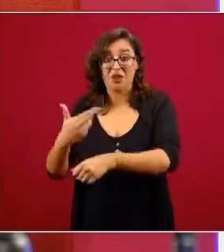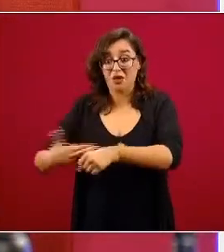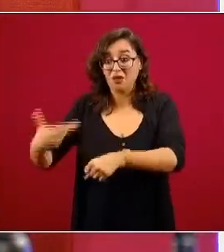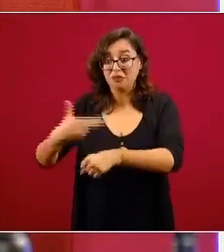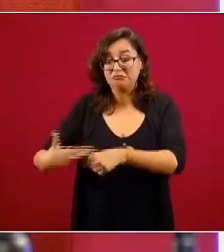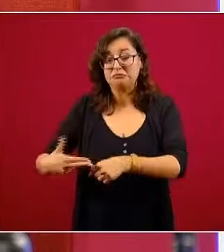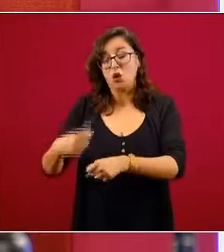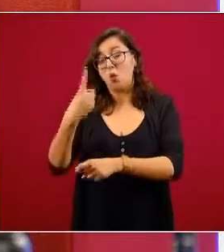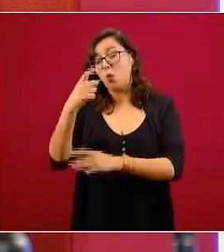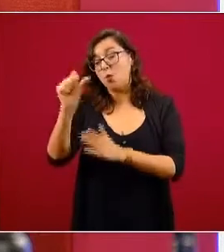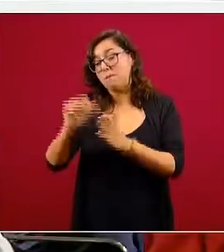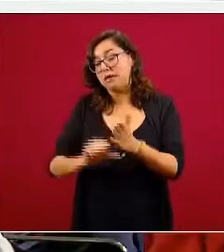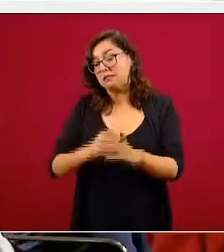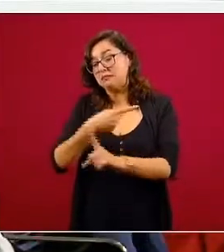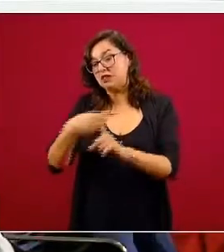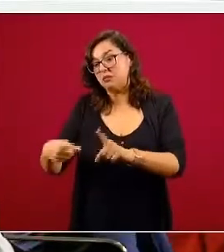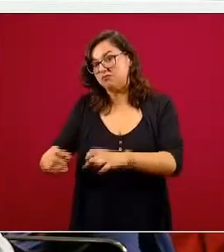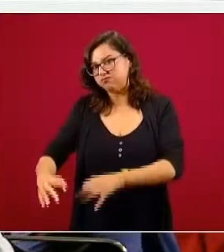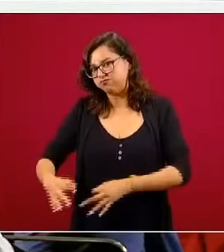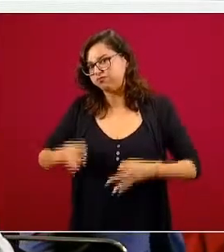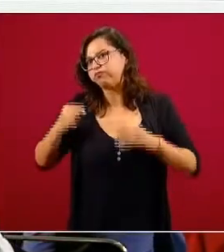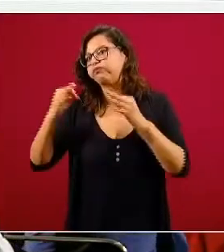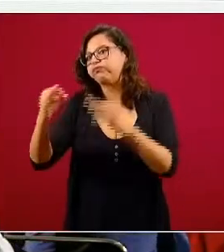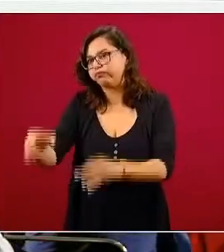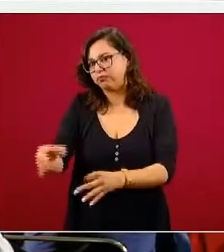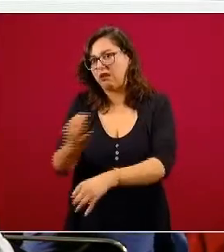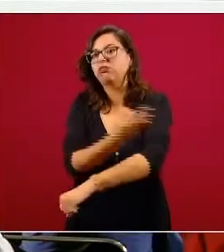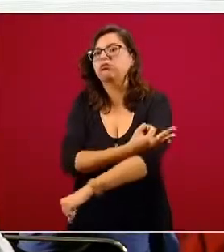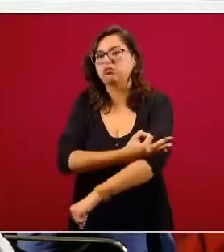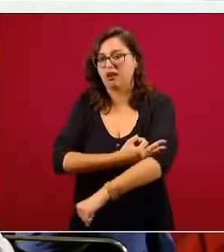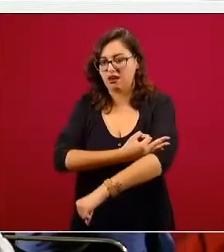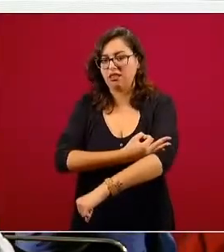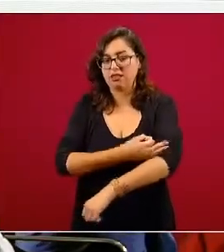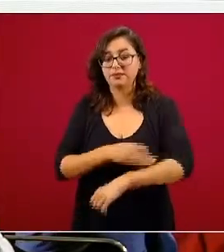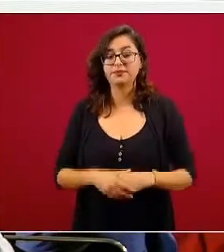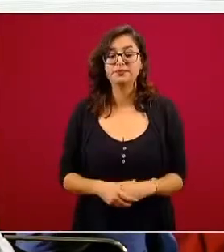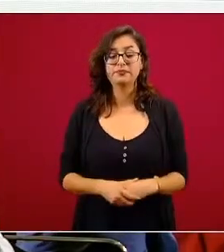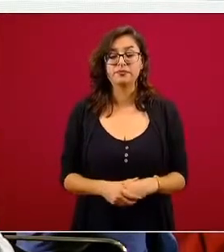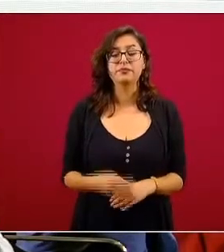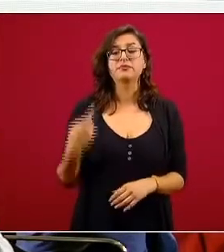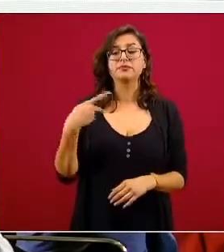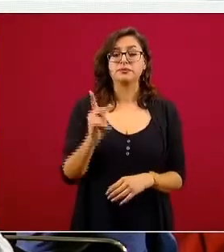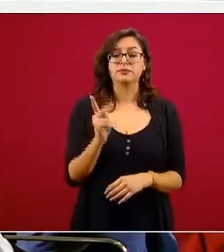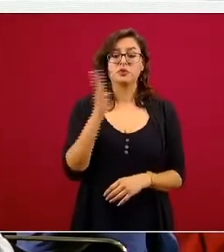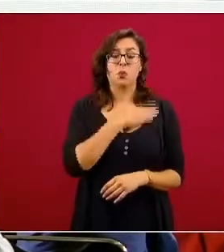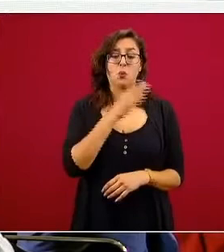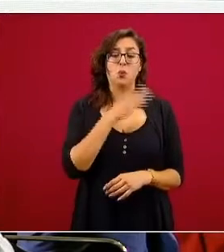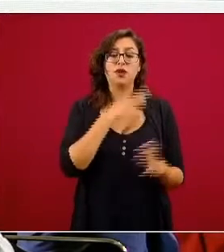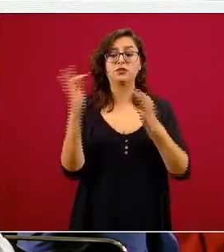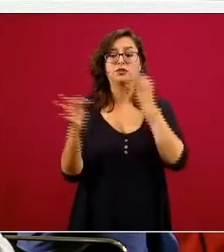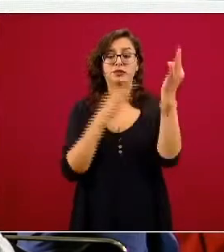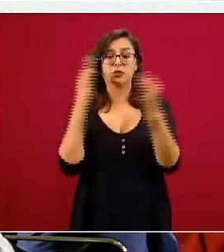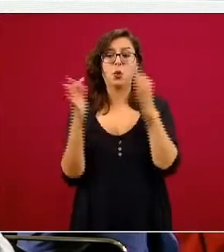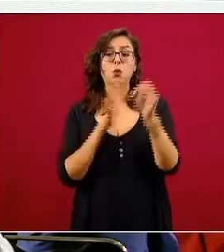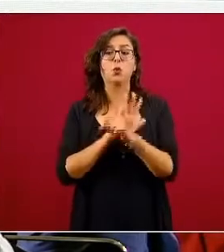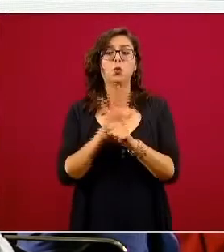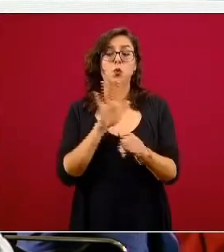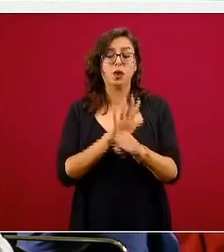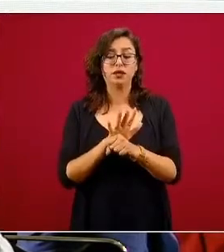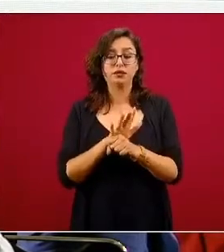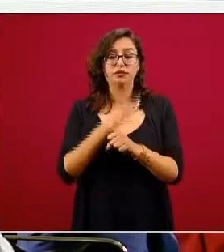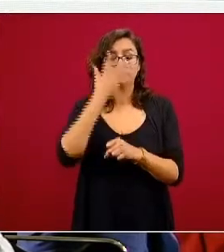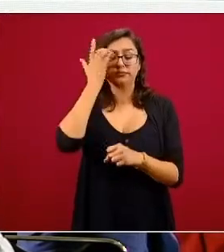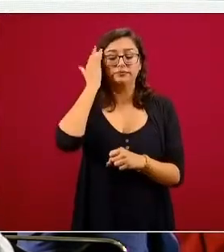de 1 mes y medio a 2 meses. La siguiente. La buena noticia es que en México, esto es